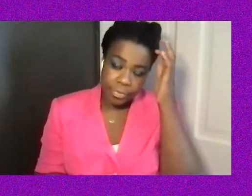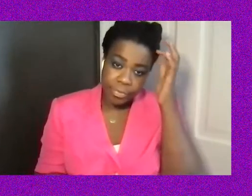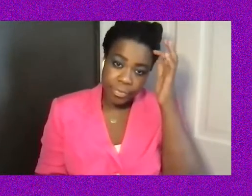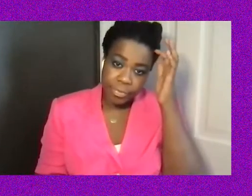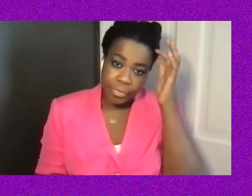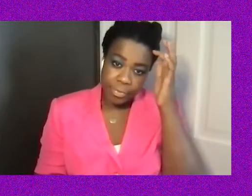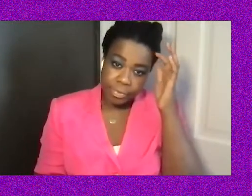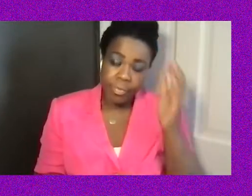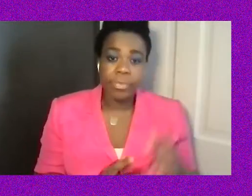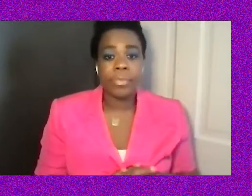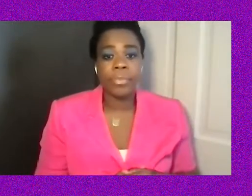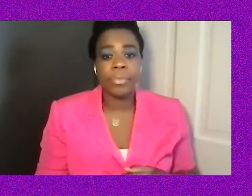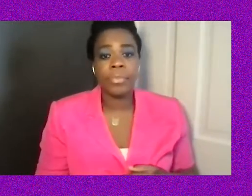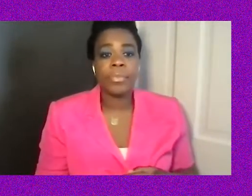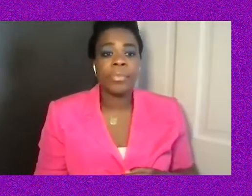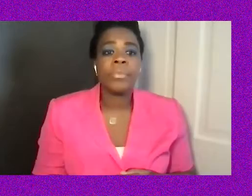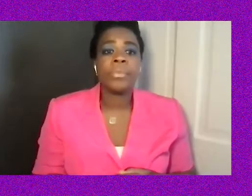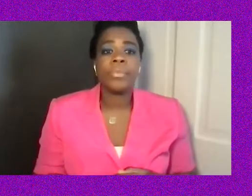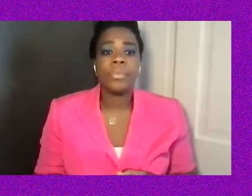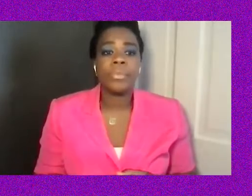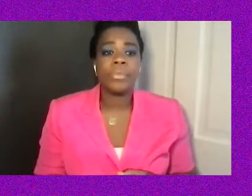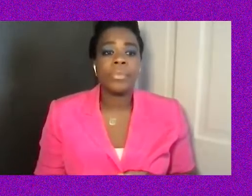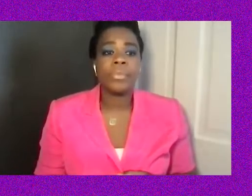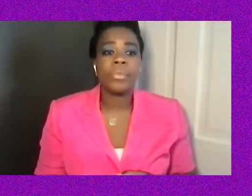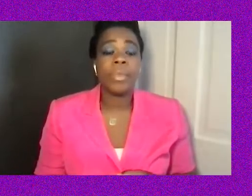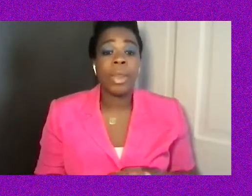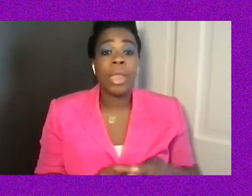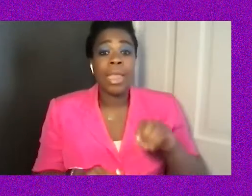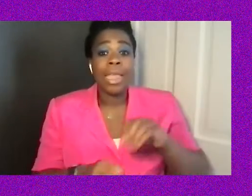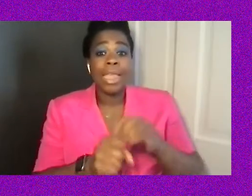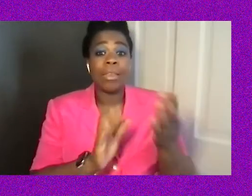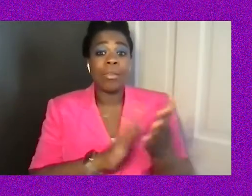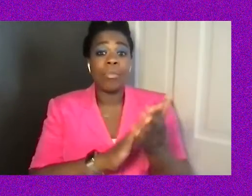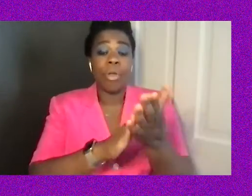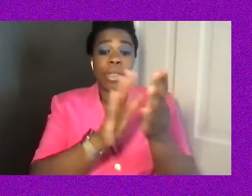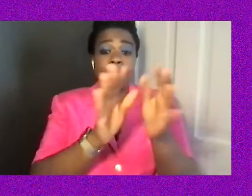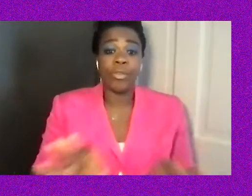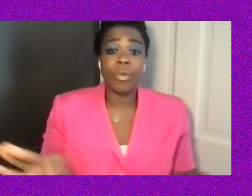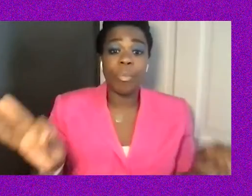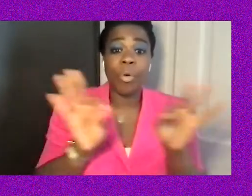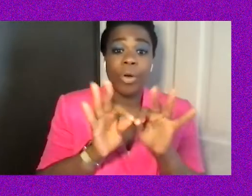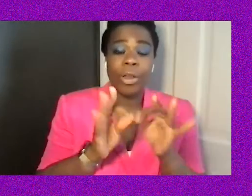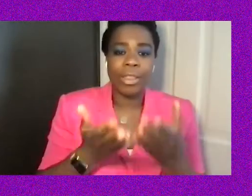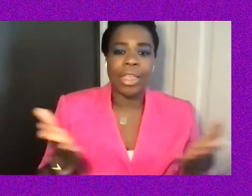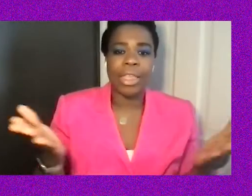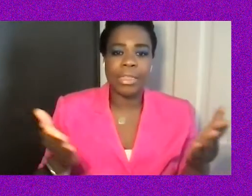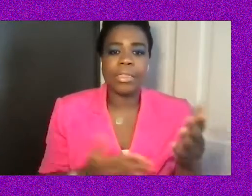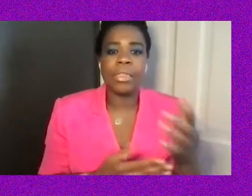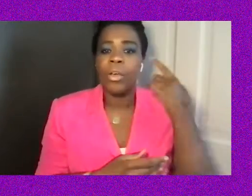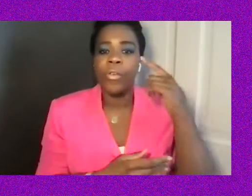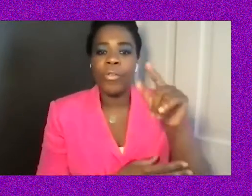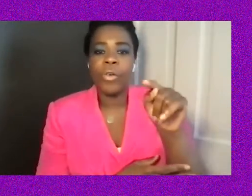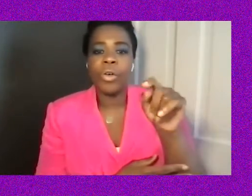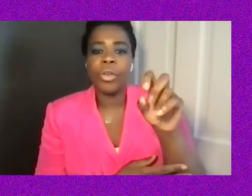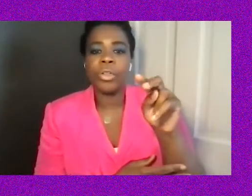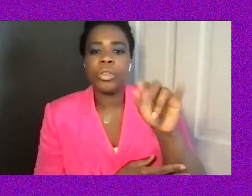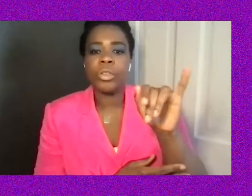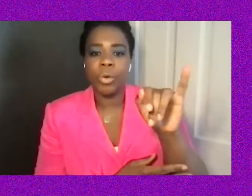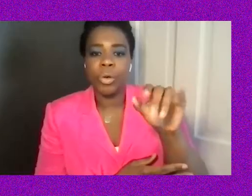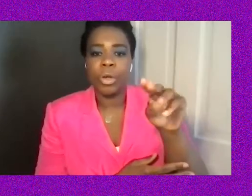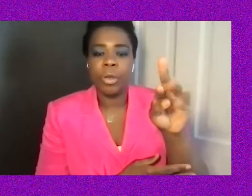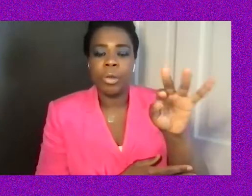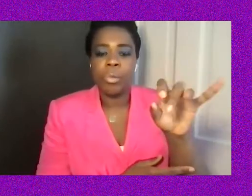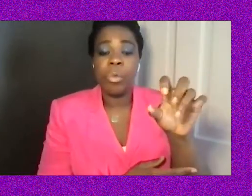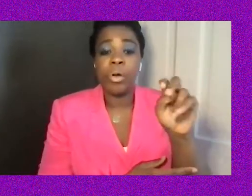Got you working now. In praise of more important things for Toni Morrison. In praise of more important things for